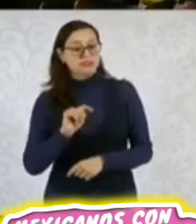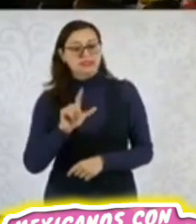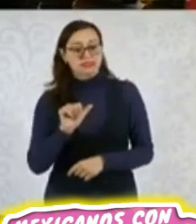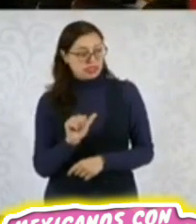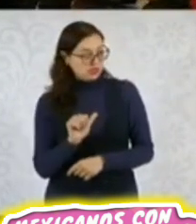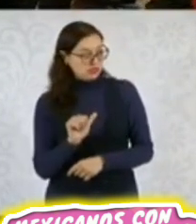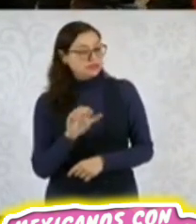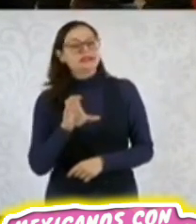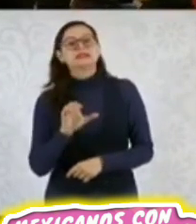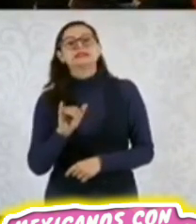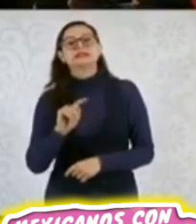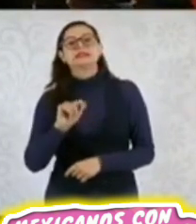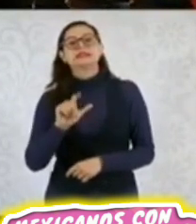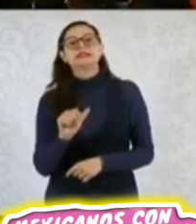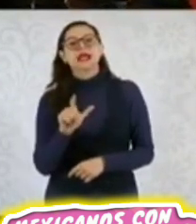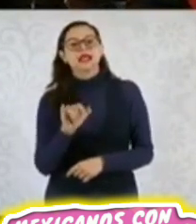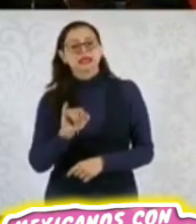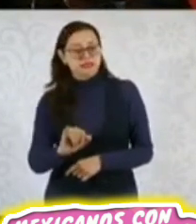Citlali,